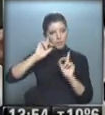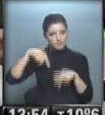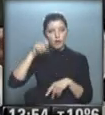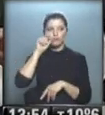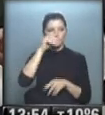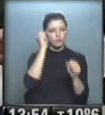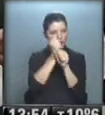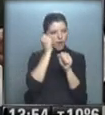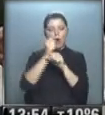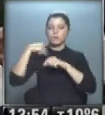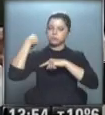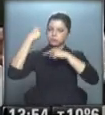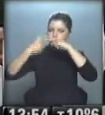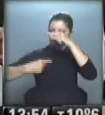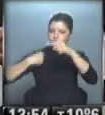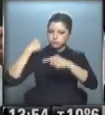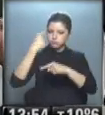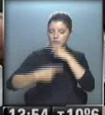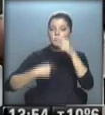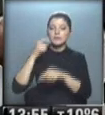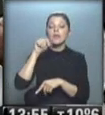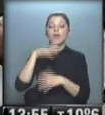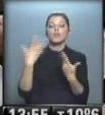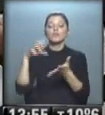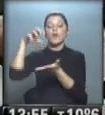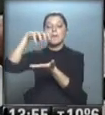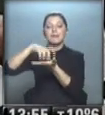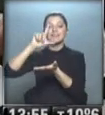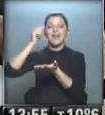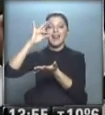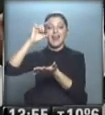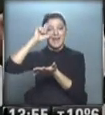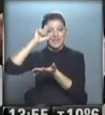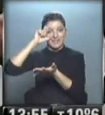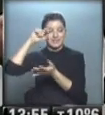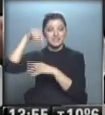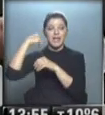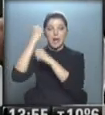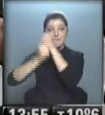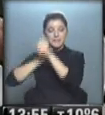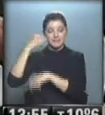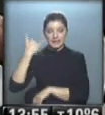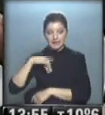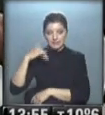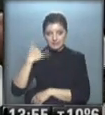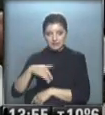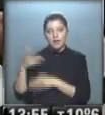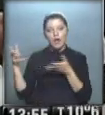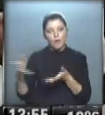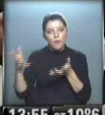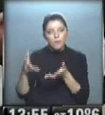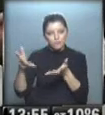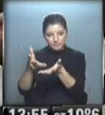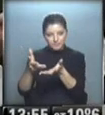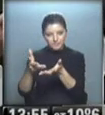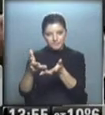directivas desde a través de la empresa lade que es la empresa que tiene el Estado argentino la empresa de de fomento que tiene el